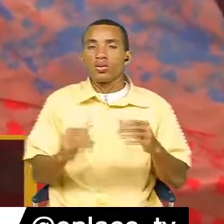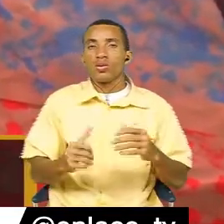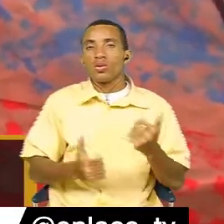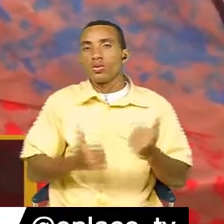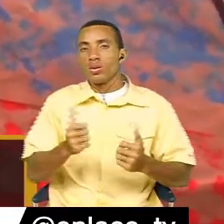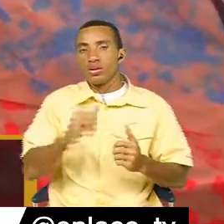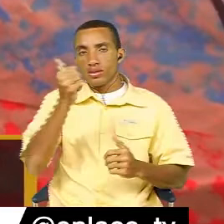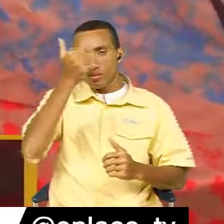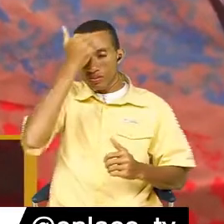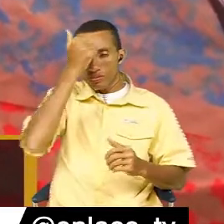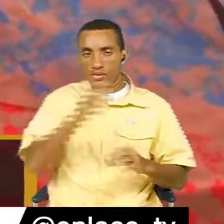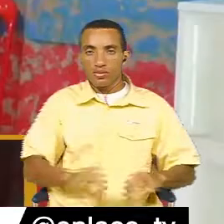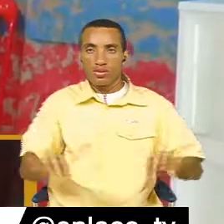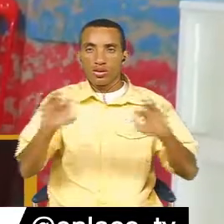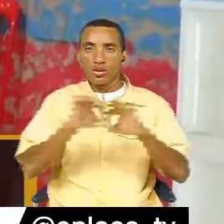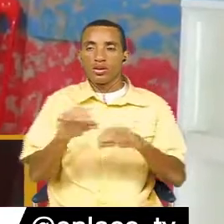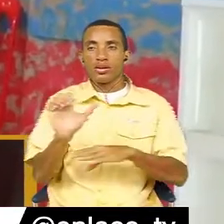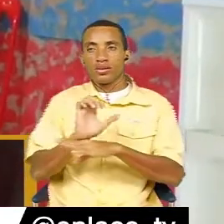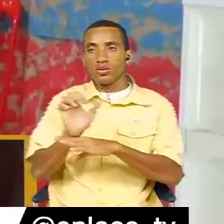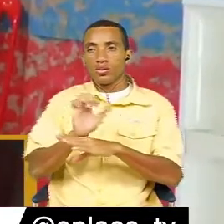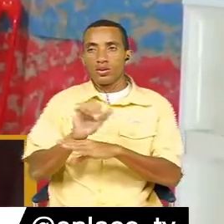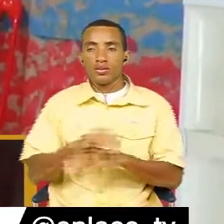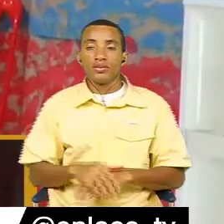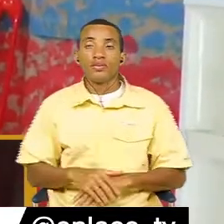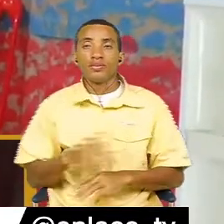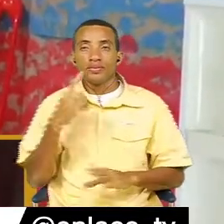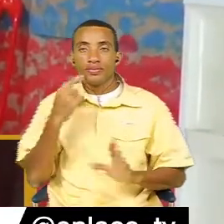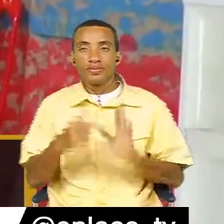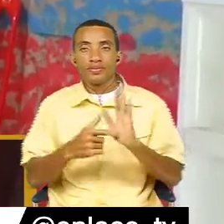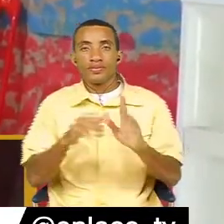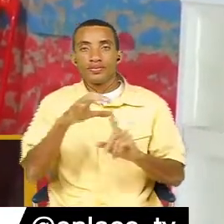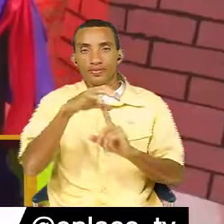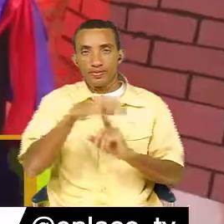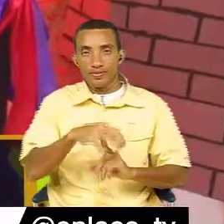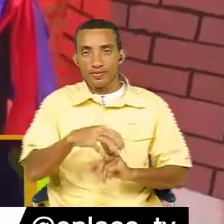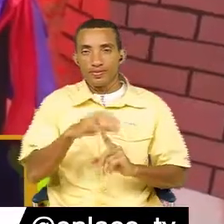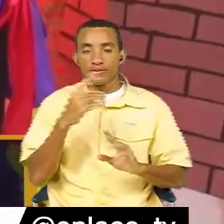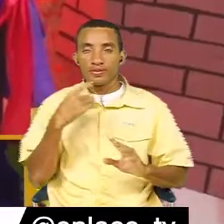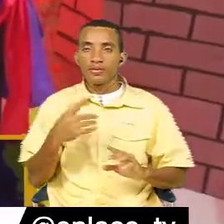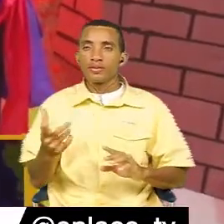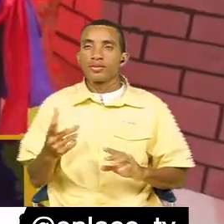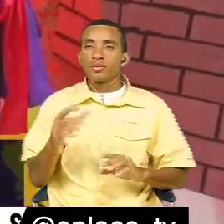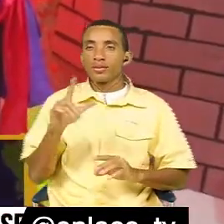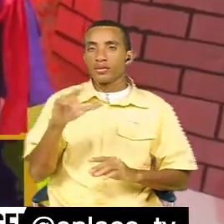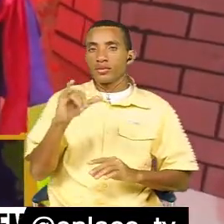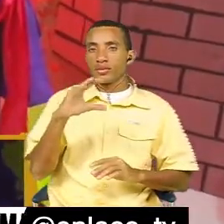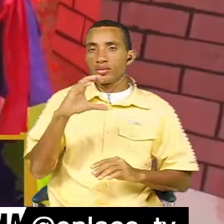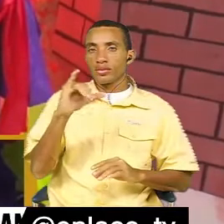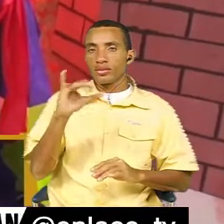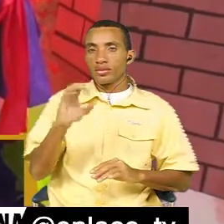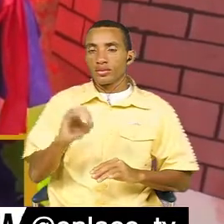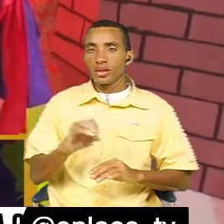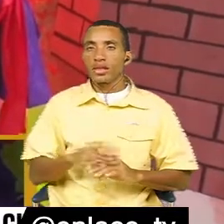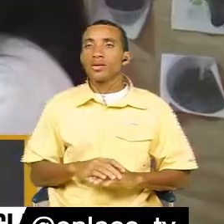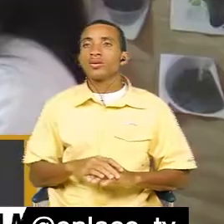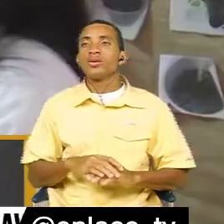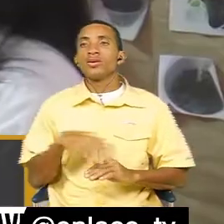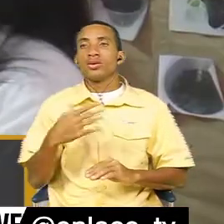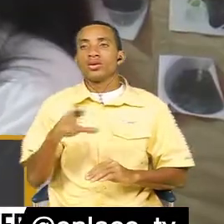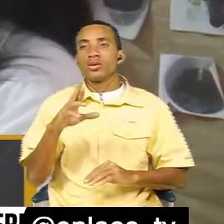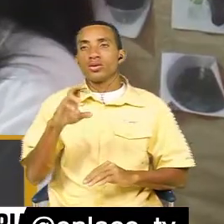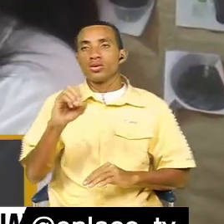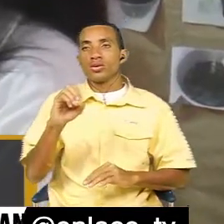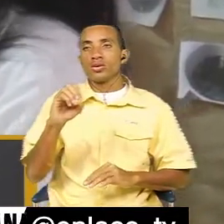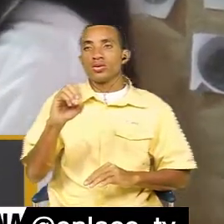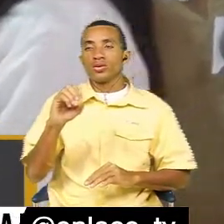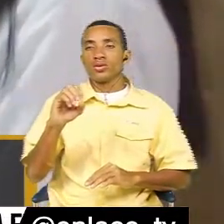más importante de Ecuador. Con esas exposiciones tecnológicas y científicas, el Liceo Bilingüe Rodolfo R. Ginás continúa celebrando sus